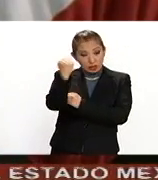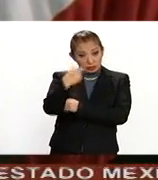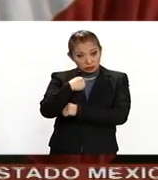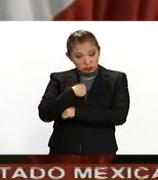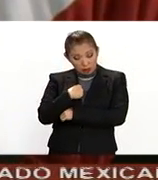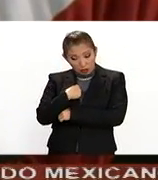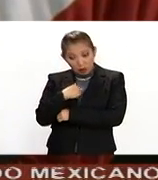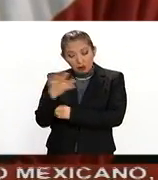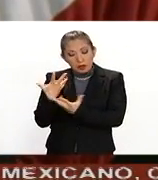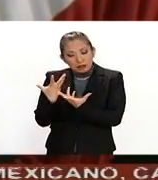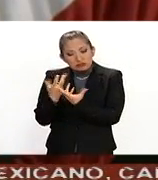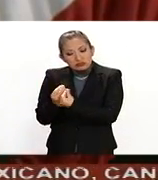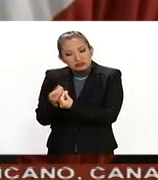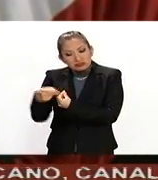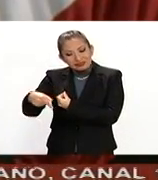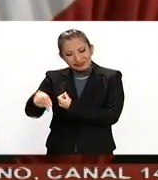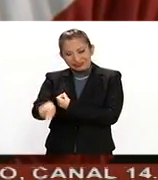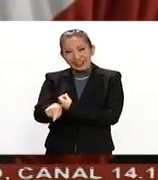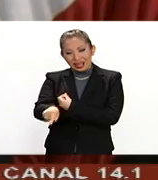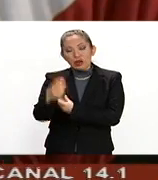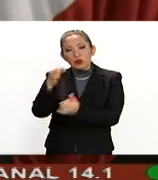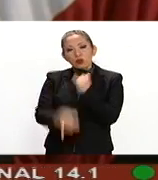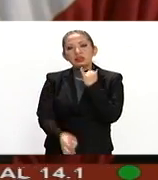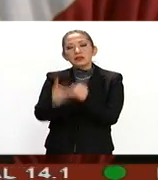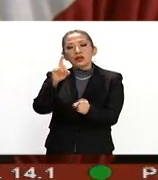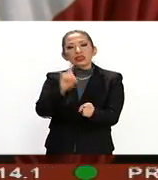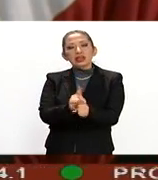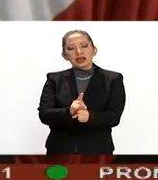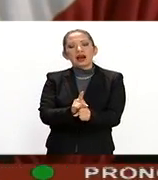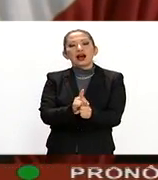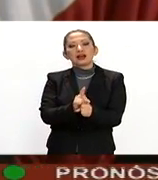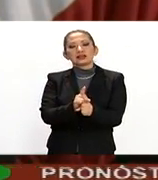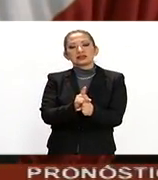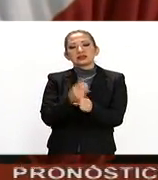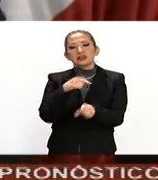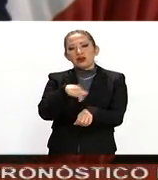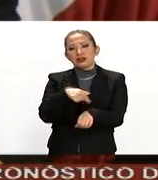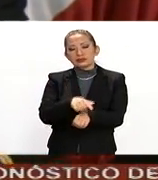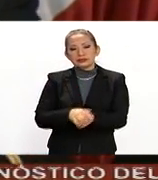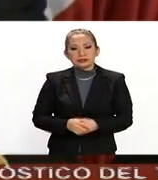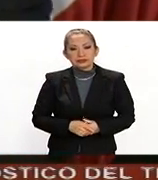fortuna de compartir con él sus últimos días y horas.